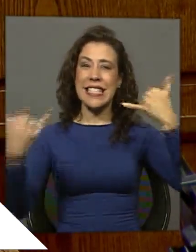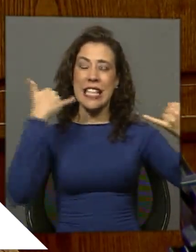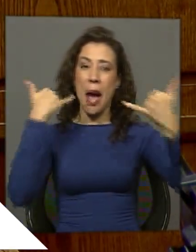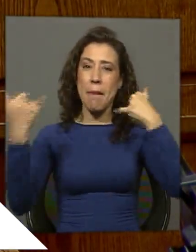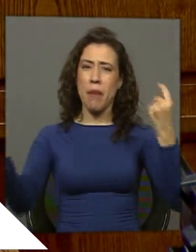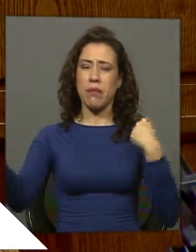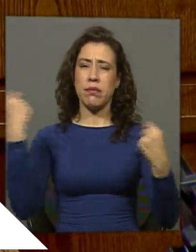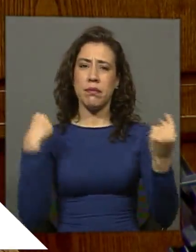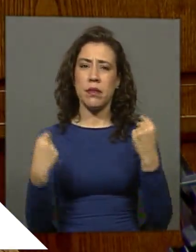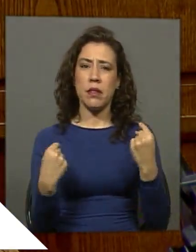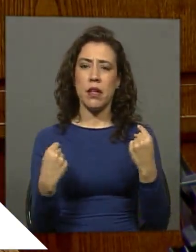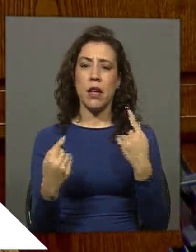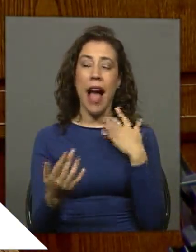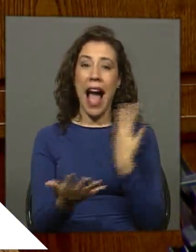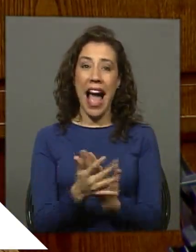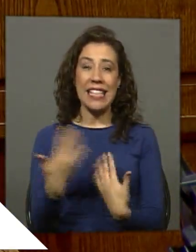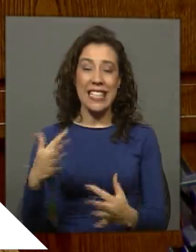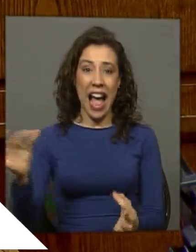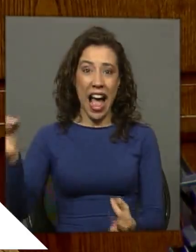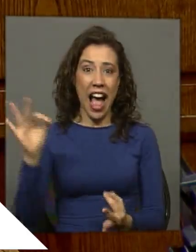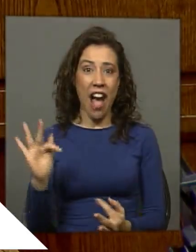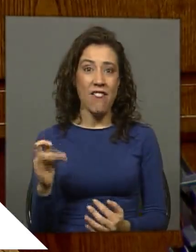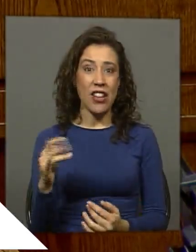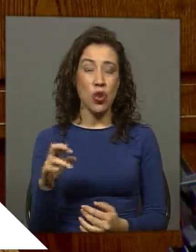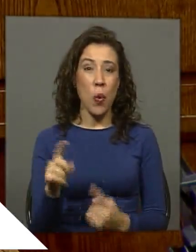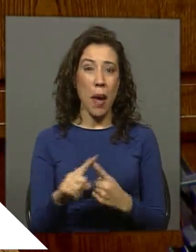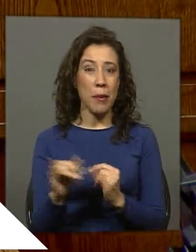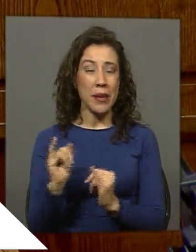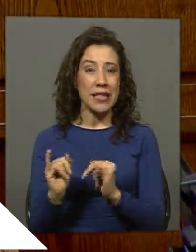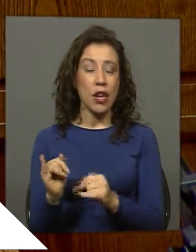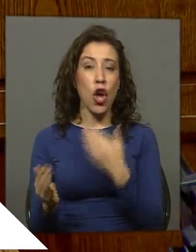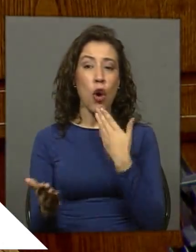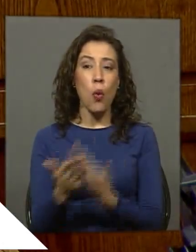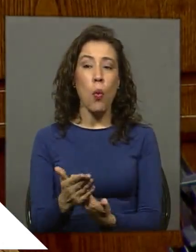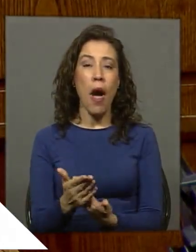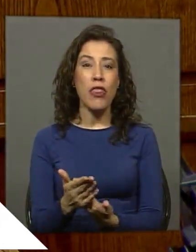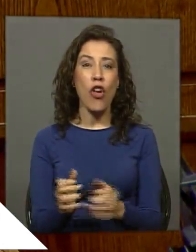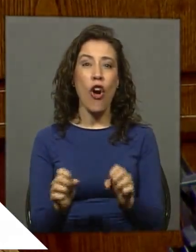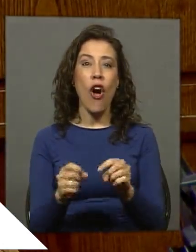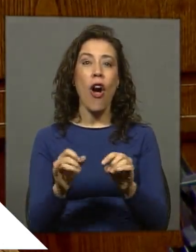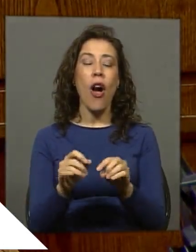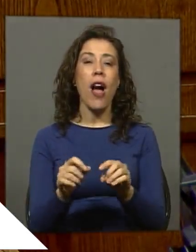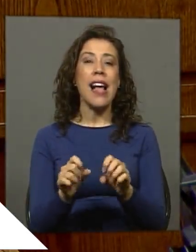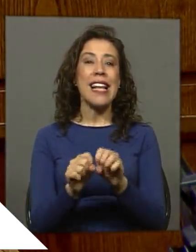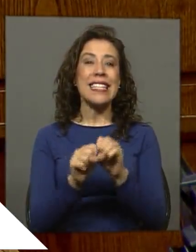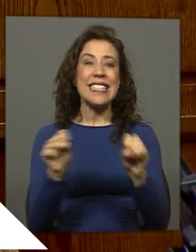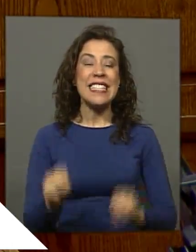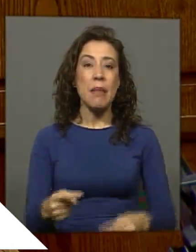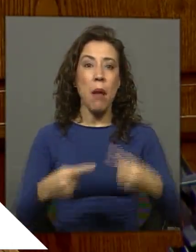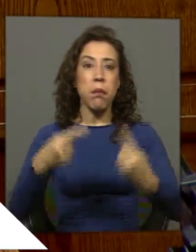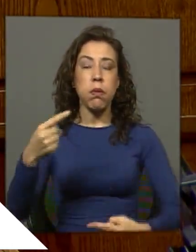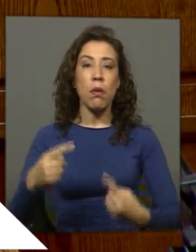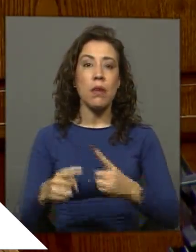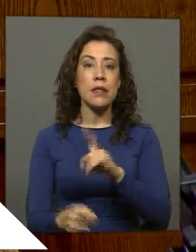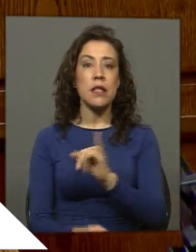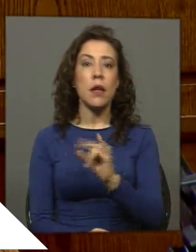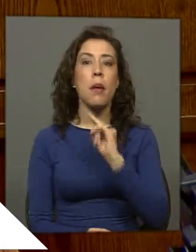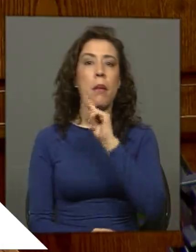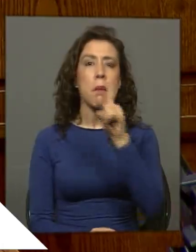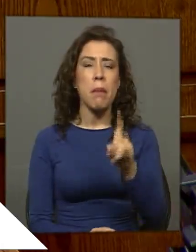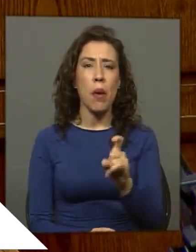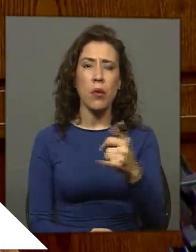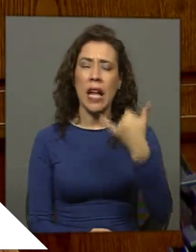que al tener la factura electrónica cuando se cae el sistema en impuesto interno le preguntan